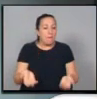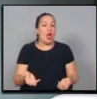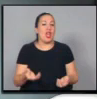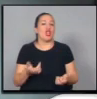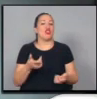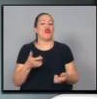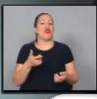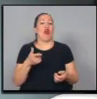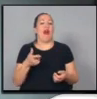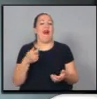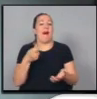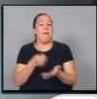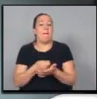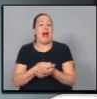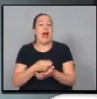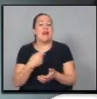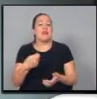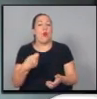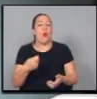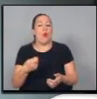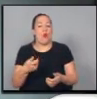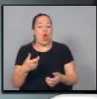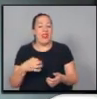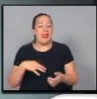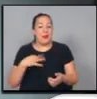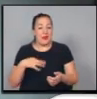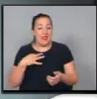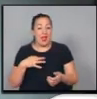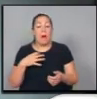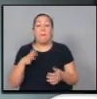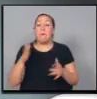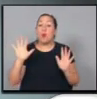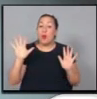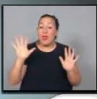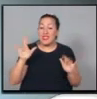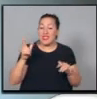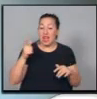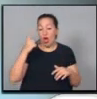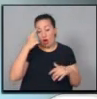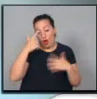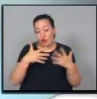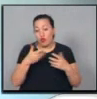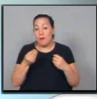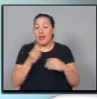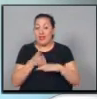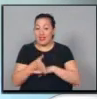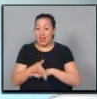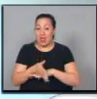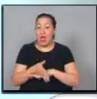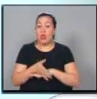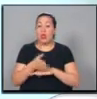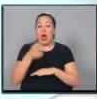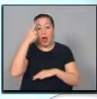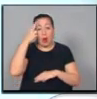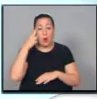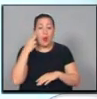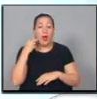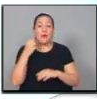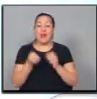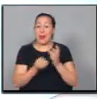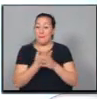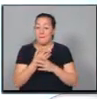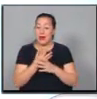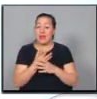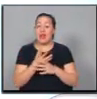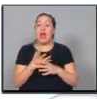seguro de vida. Sí, puede haber alguna confusión porque este hombre cuando ingresa a las 9:00 de la mañana al edificio,